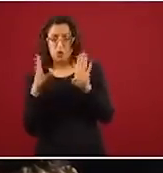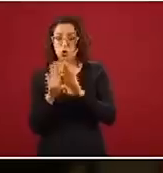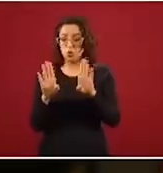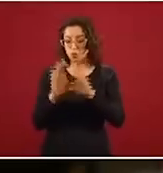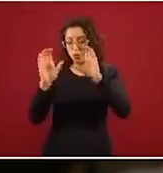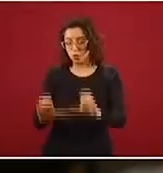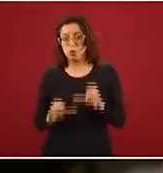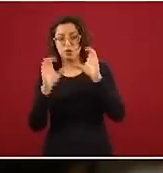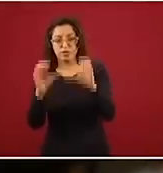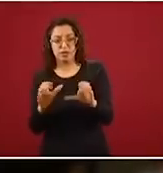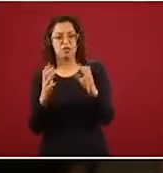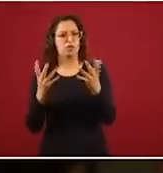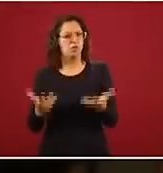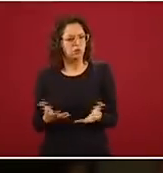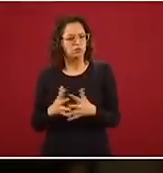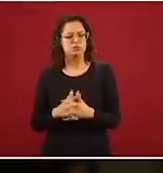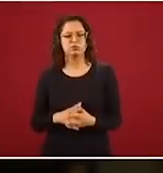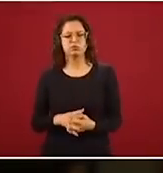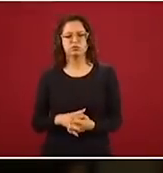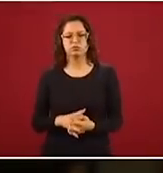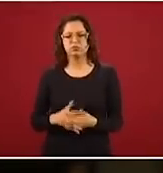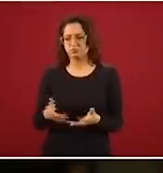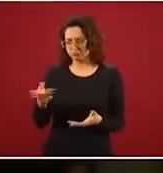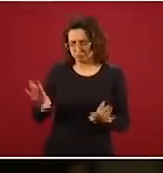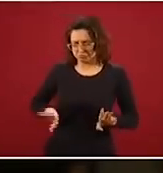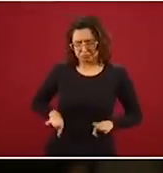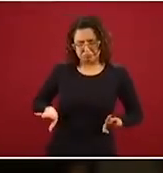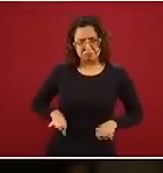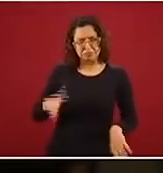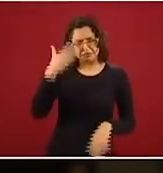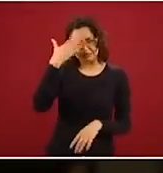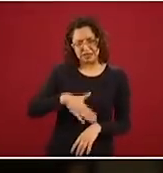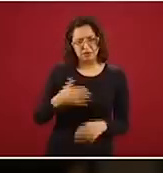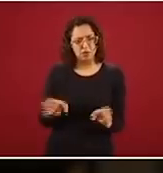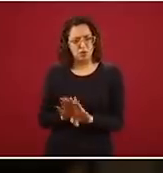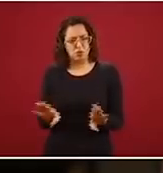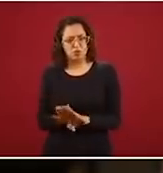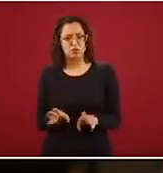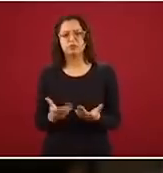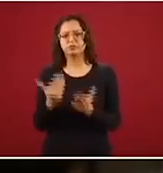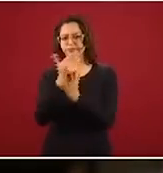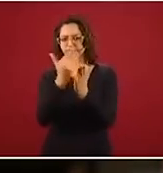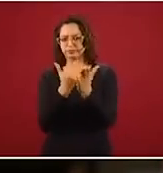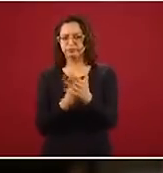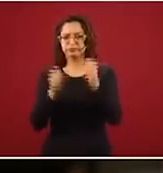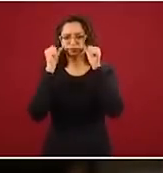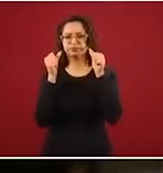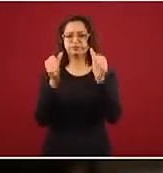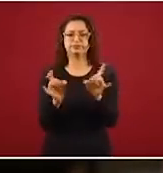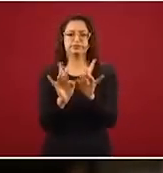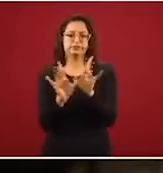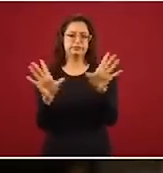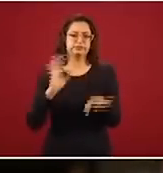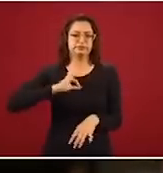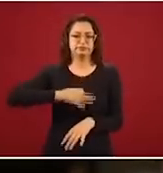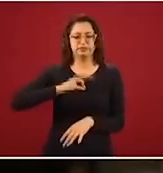regresarlo a casa. Bueno, si están capacitados en general, si se tiene estos protocolos para atender algún posible caso